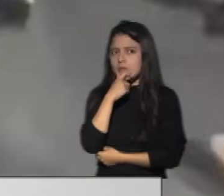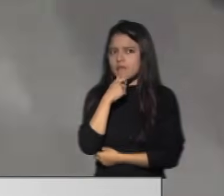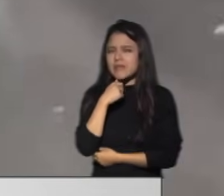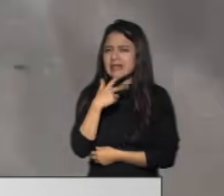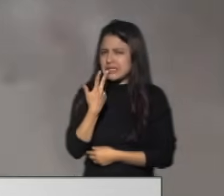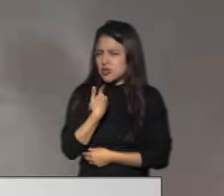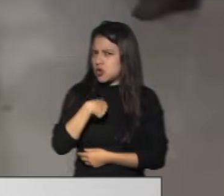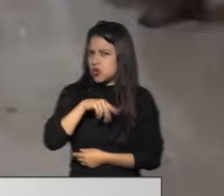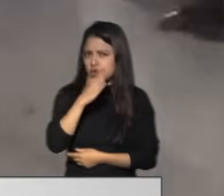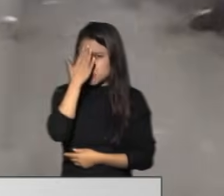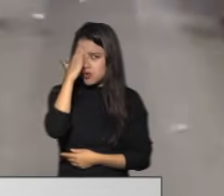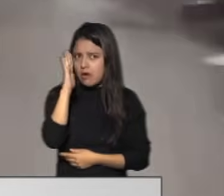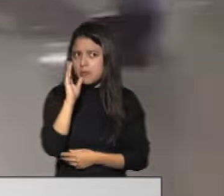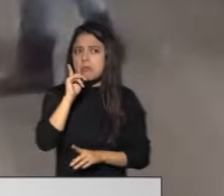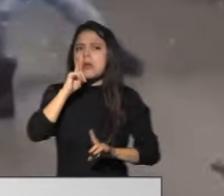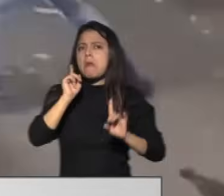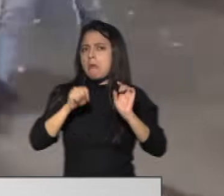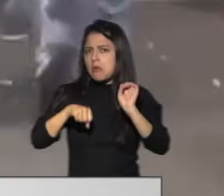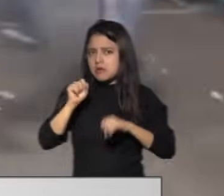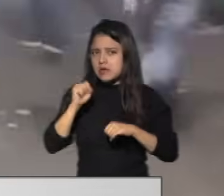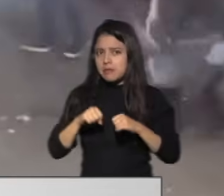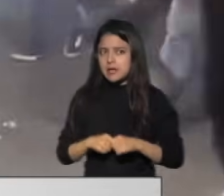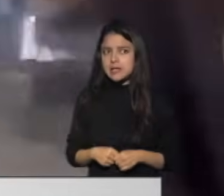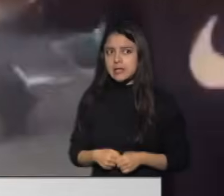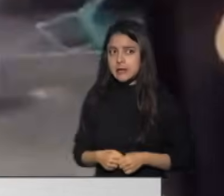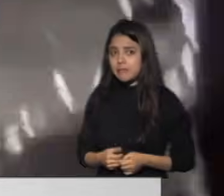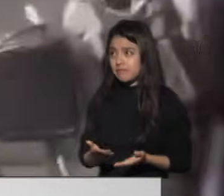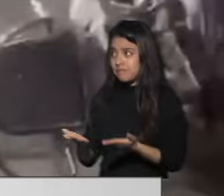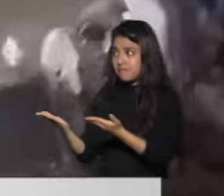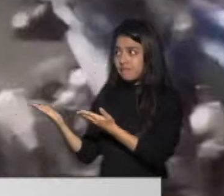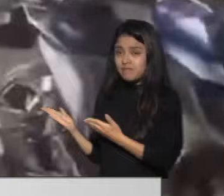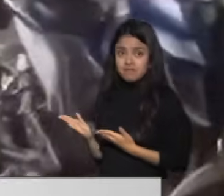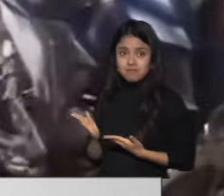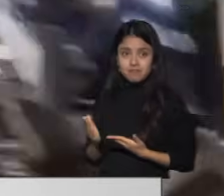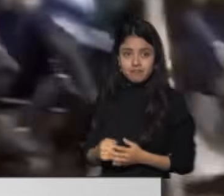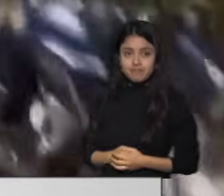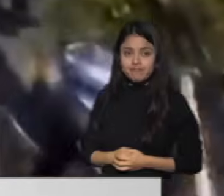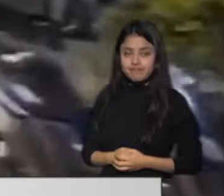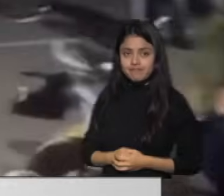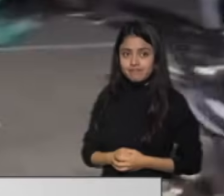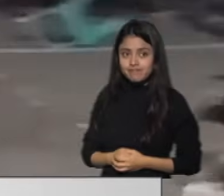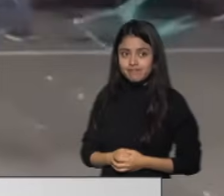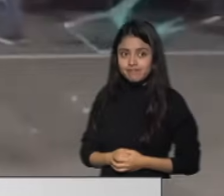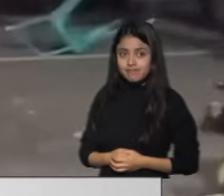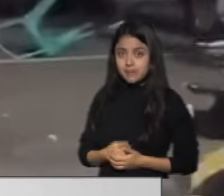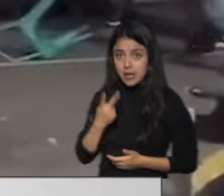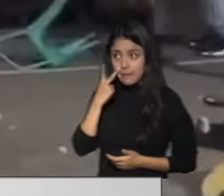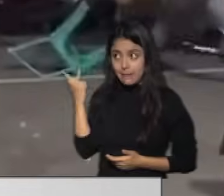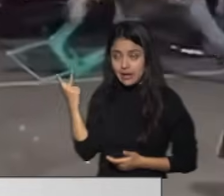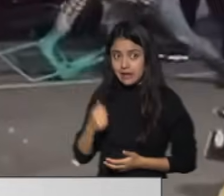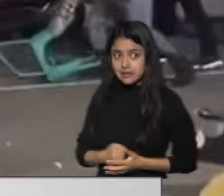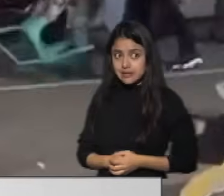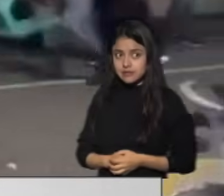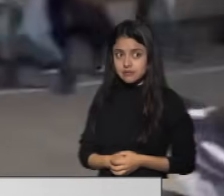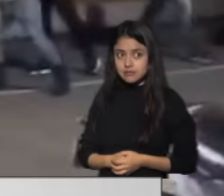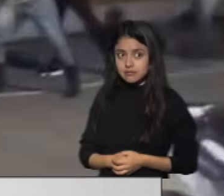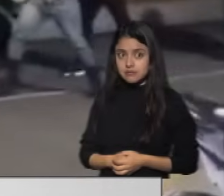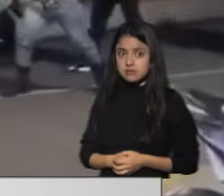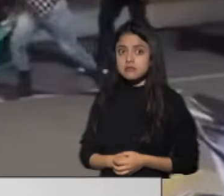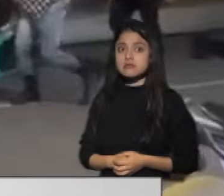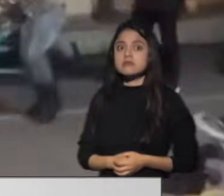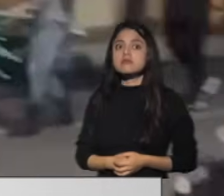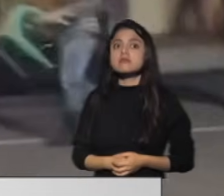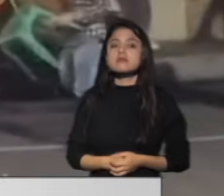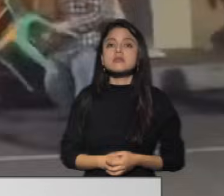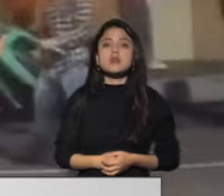CMI todavía no revela el nombre porque hasta el momento no hay confirmaciones oficiales. En las imágenes se puede observar cómo al